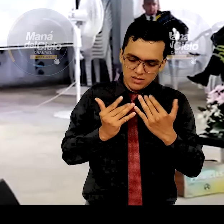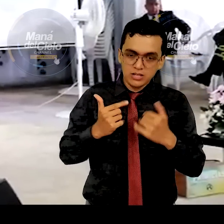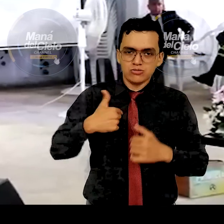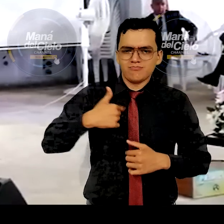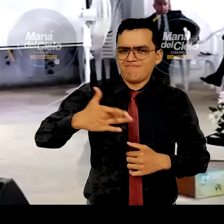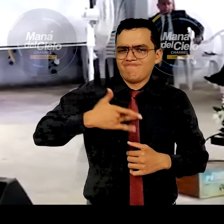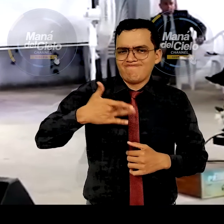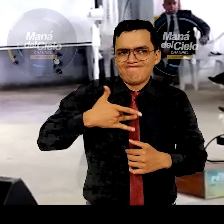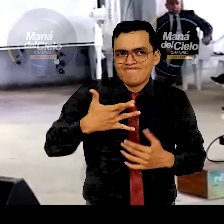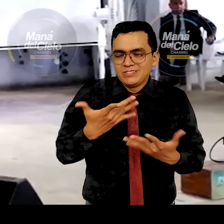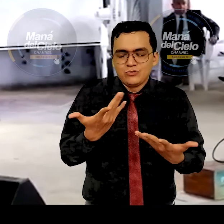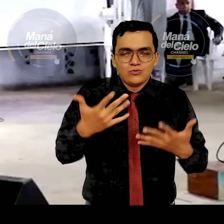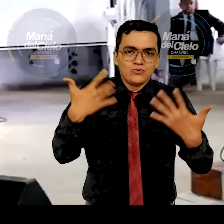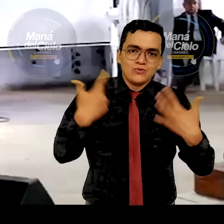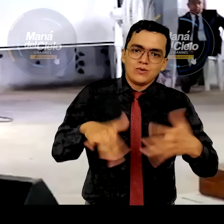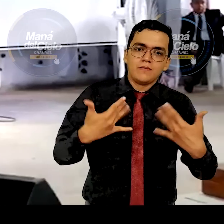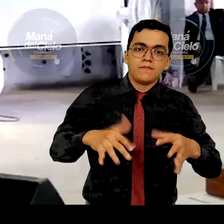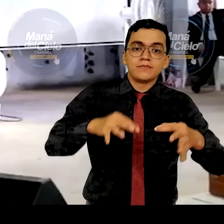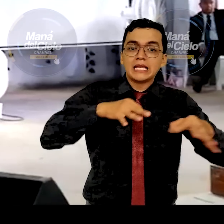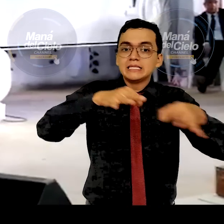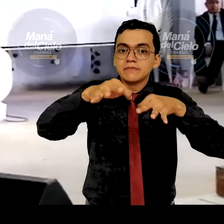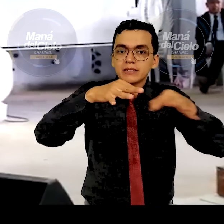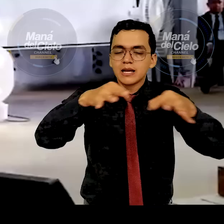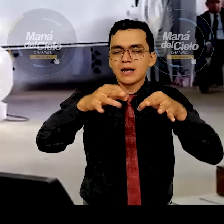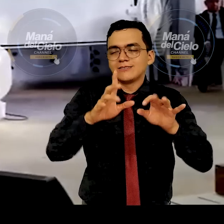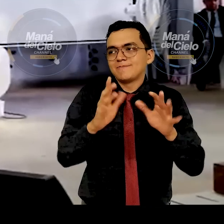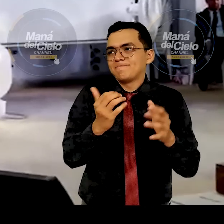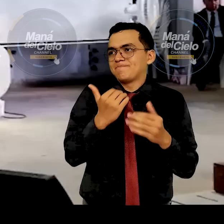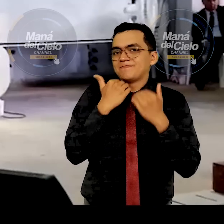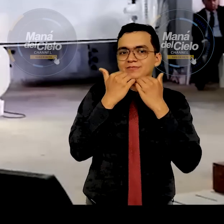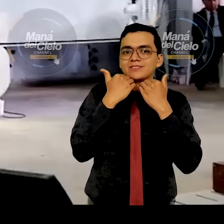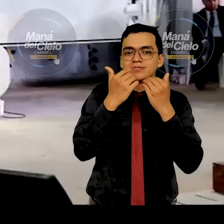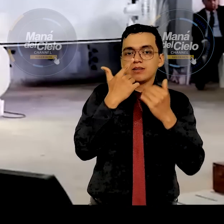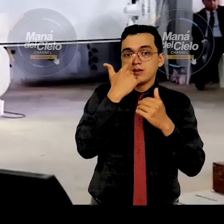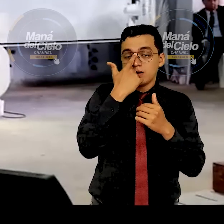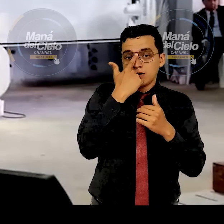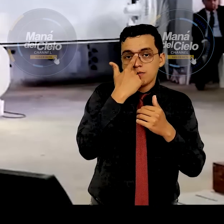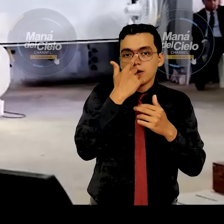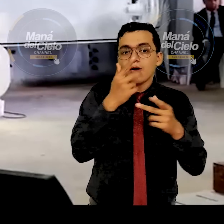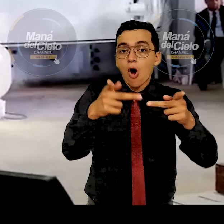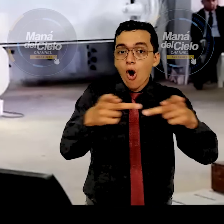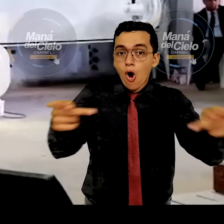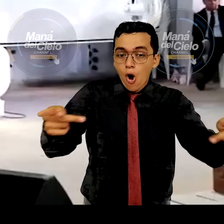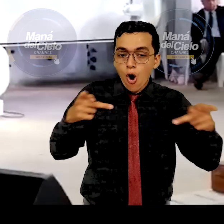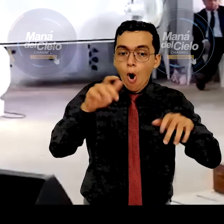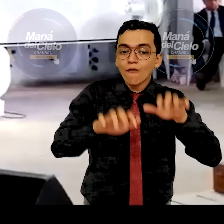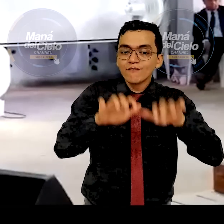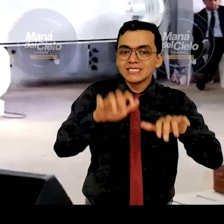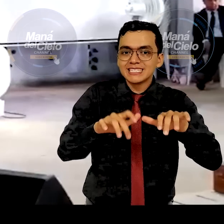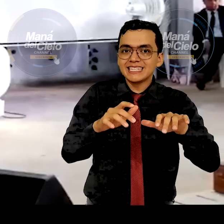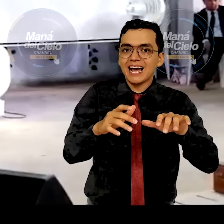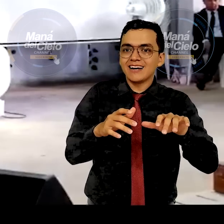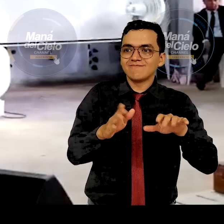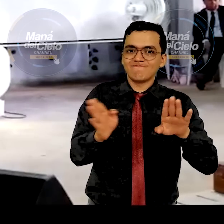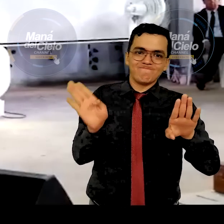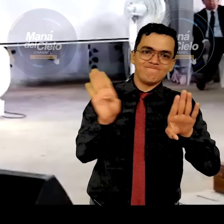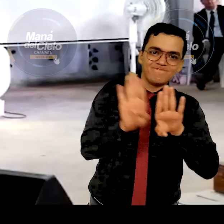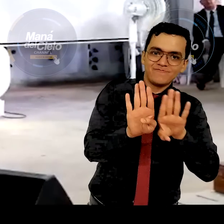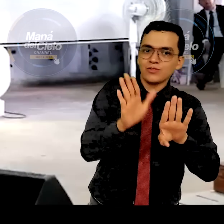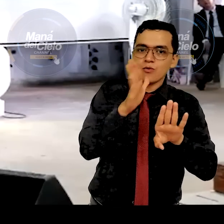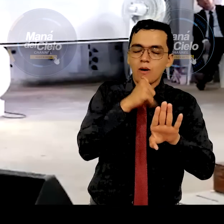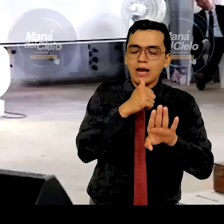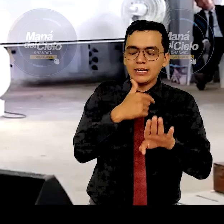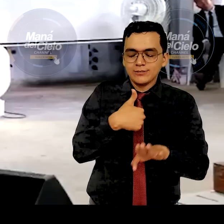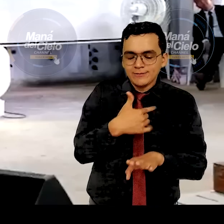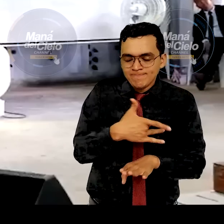porque me salí de la oficina que no tenía puerta y me metí en un cuarto que sí tenía puerta y la cerré por si acaso venía alguien. Yo sentía que mi